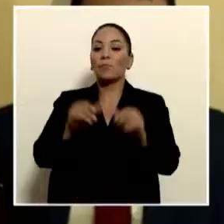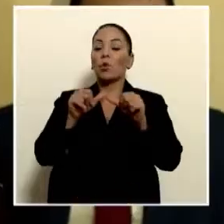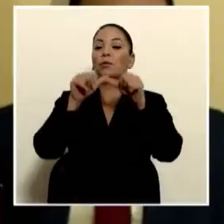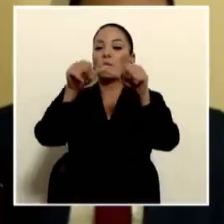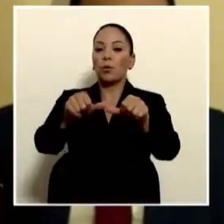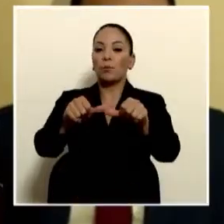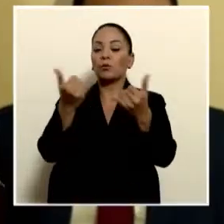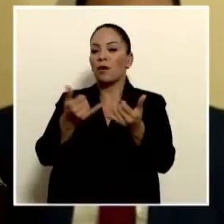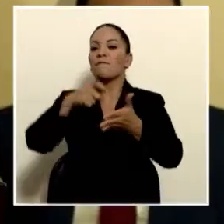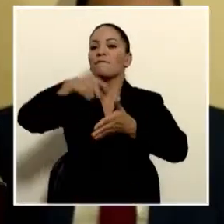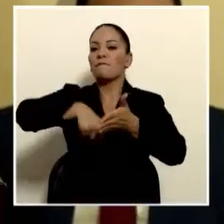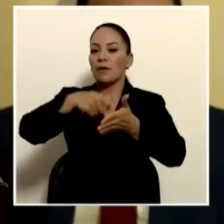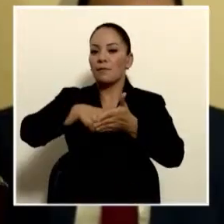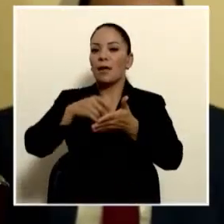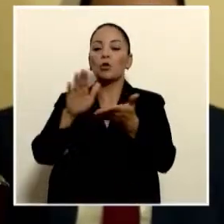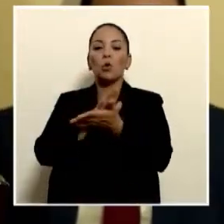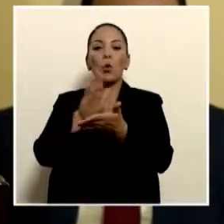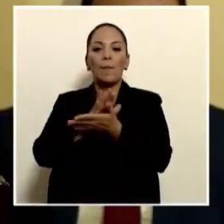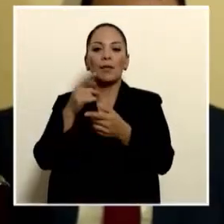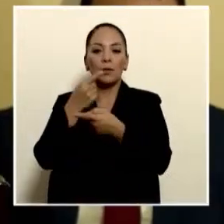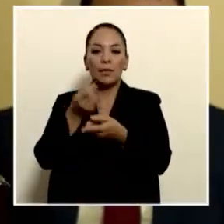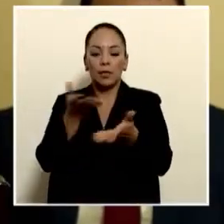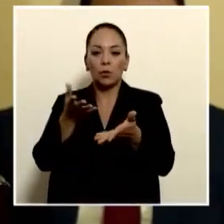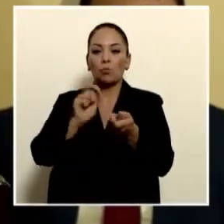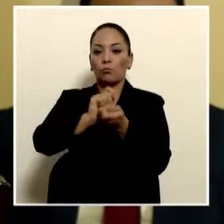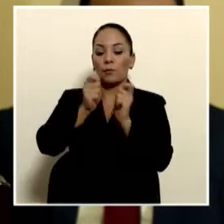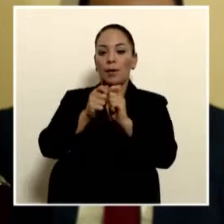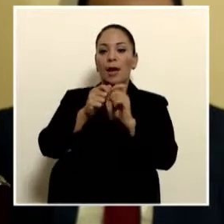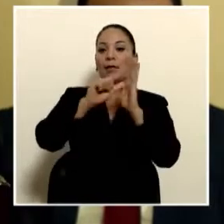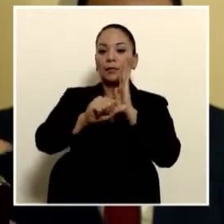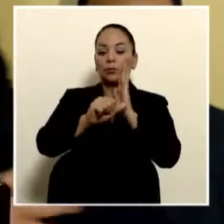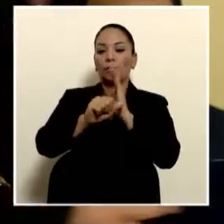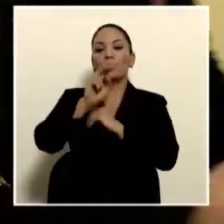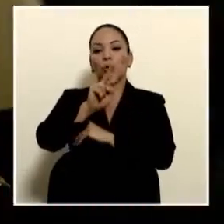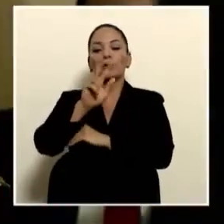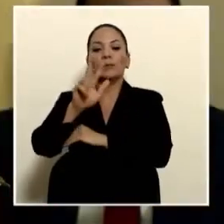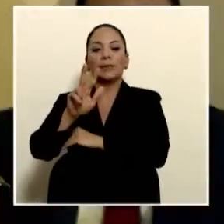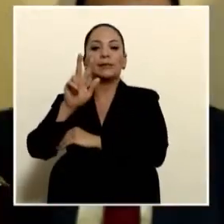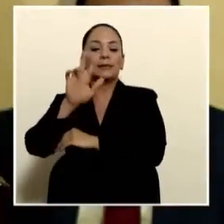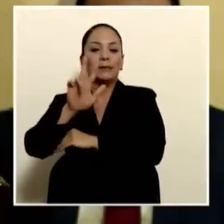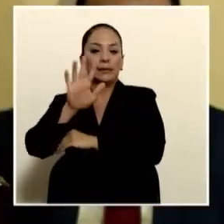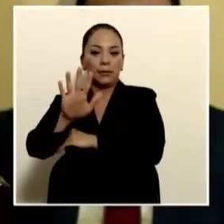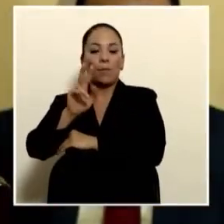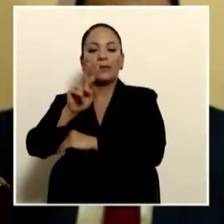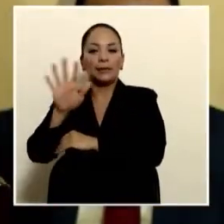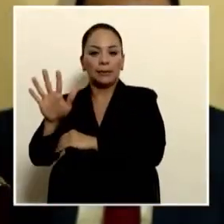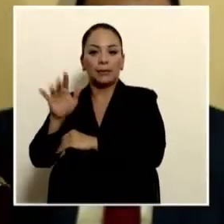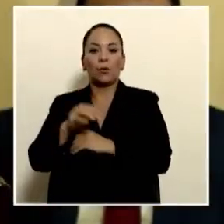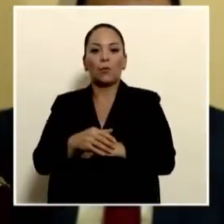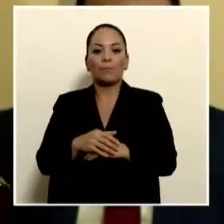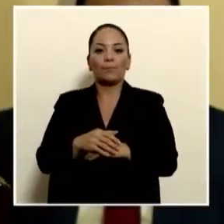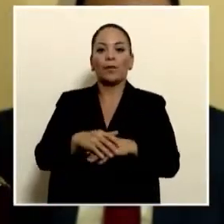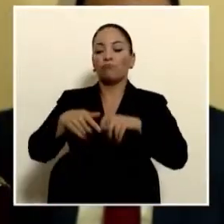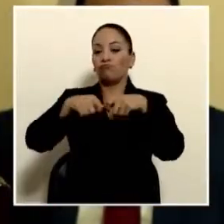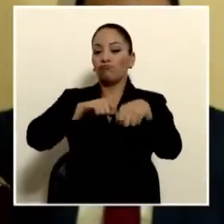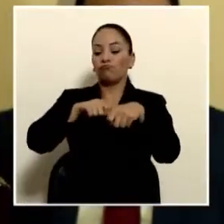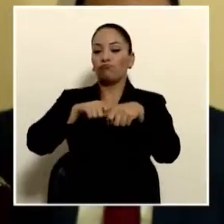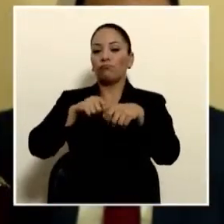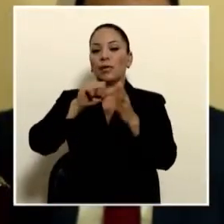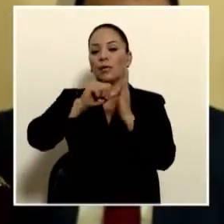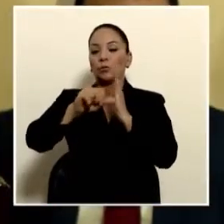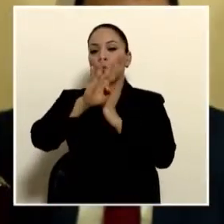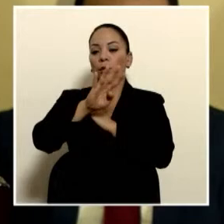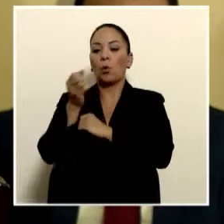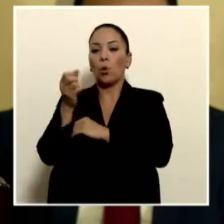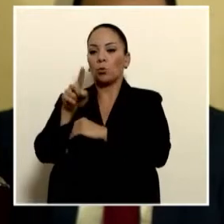Continuamos con la firma del decreto, modificación de los artículos 2, 3, 5, 22 y 25 y derogatorias de los artículos 4 y